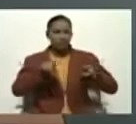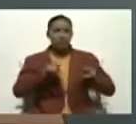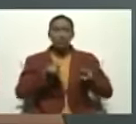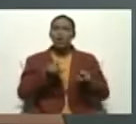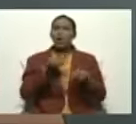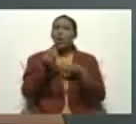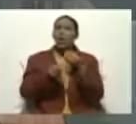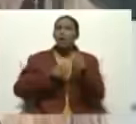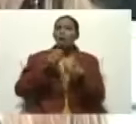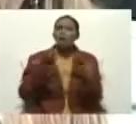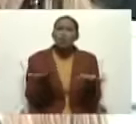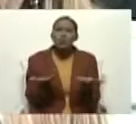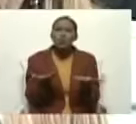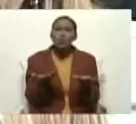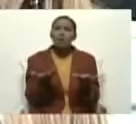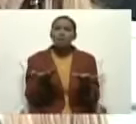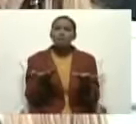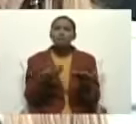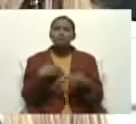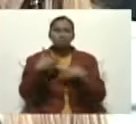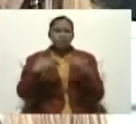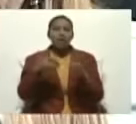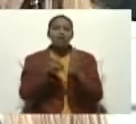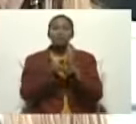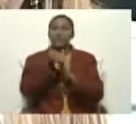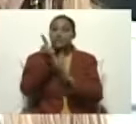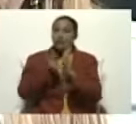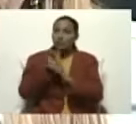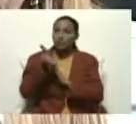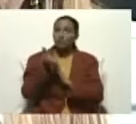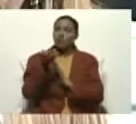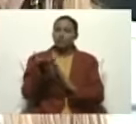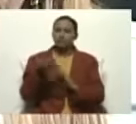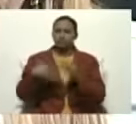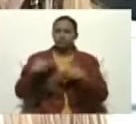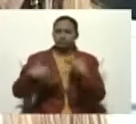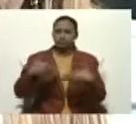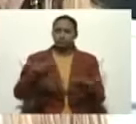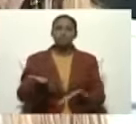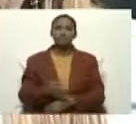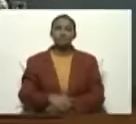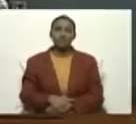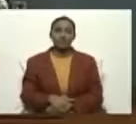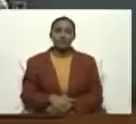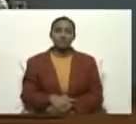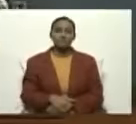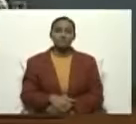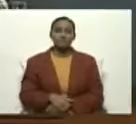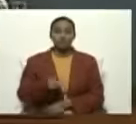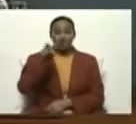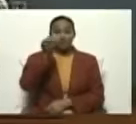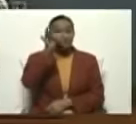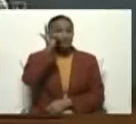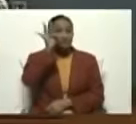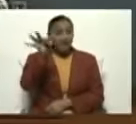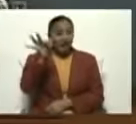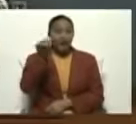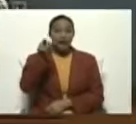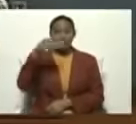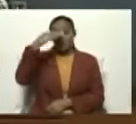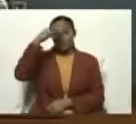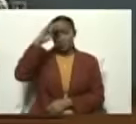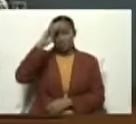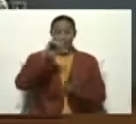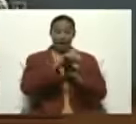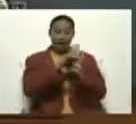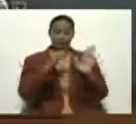manera desarrollan estos procesos y hay muchos puntos en común. La Fiscalía General de la República de Cuba, en el artículo